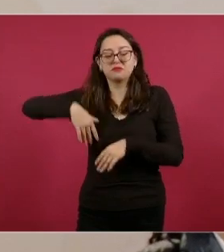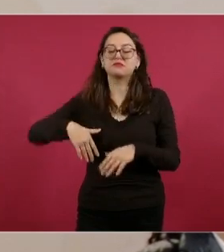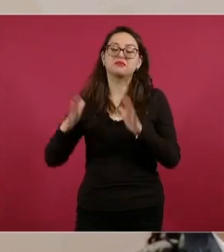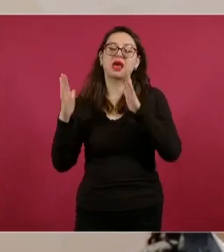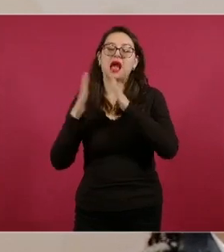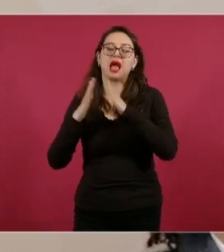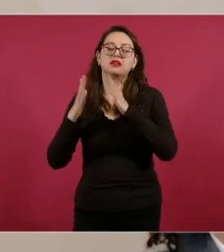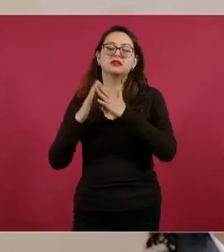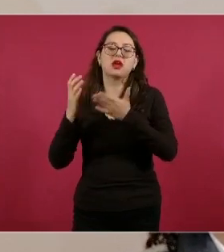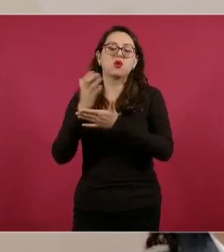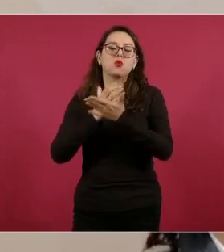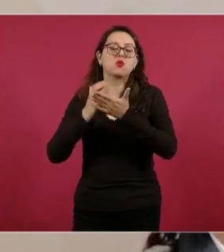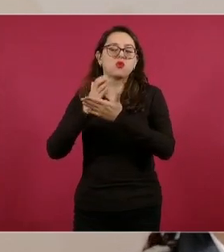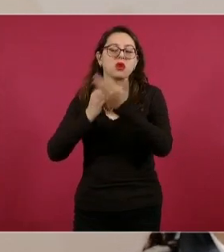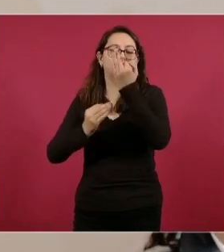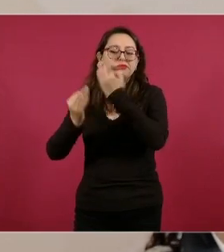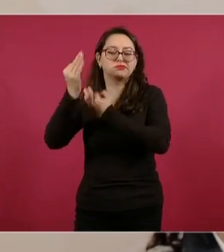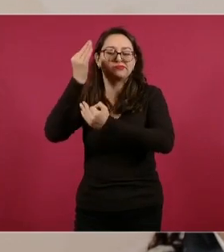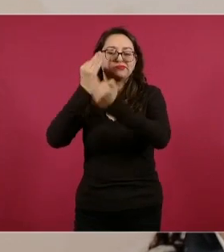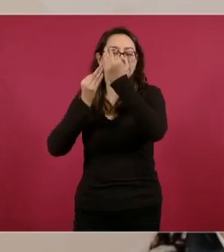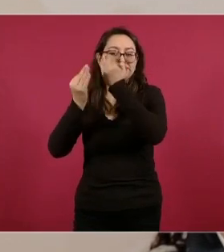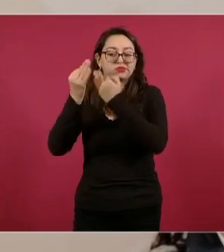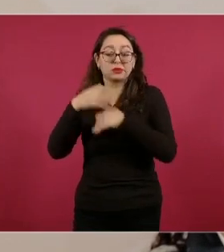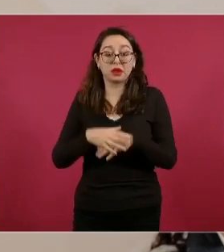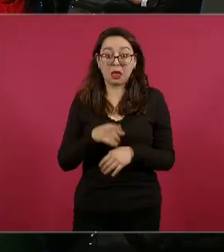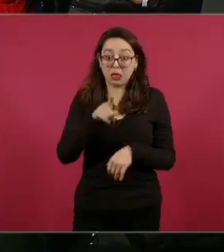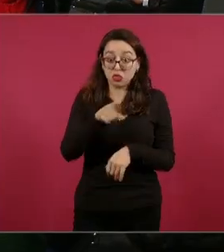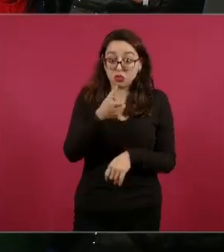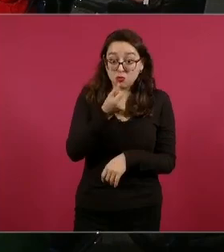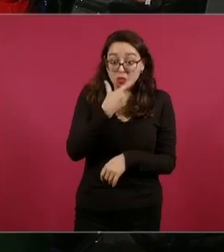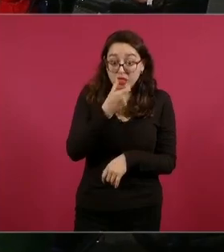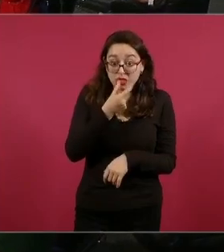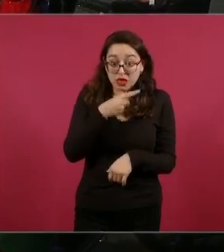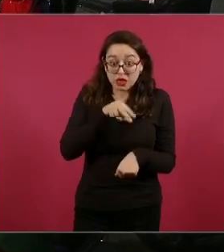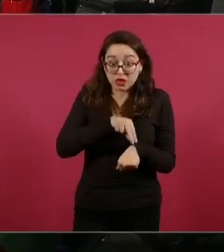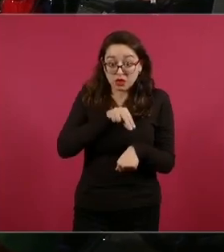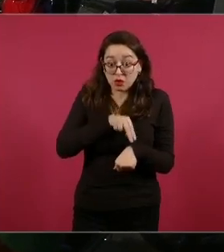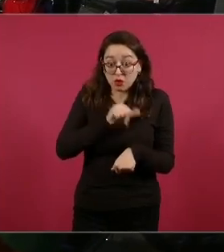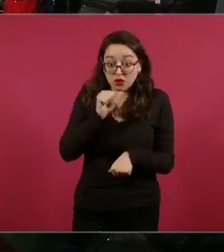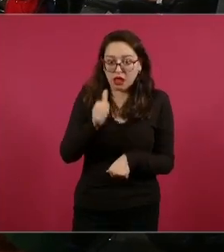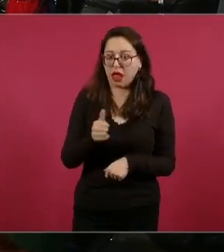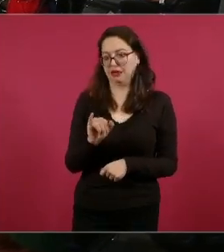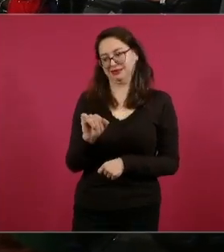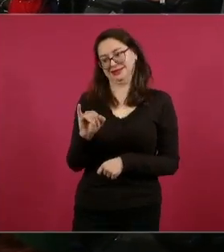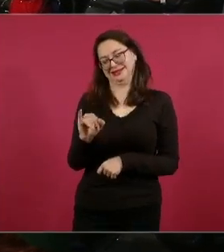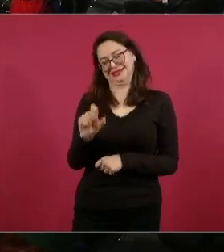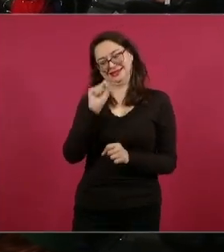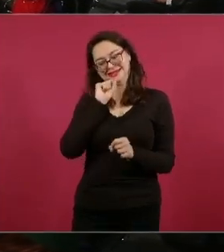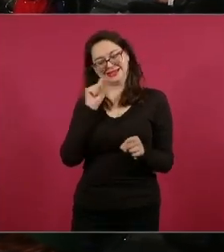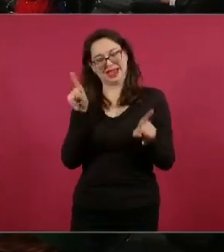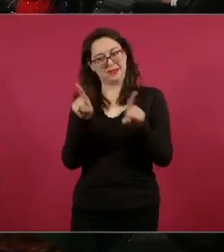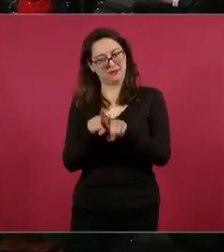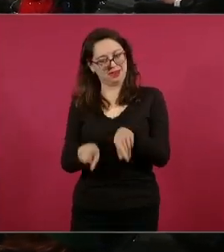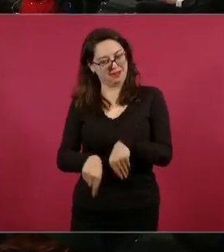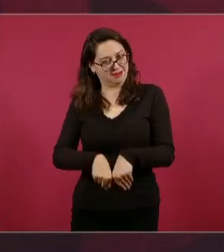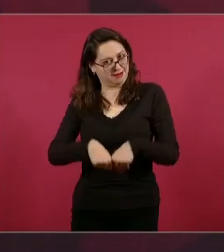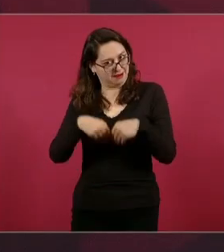remedios caseros. ¿No se trató con algún médico? Sí, desde luego. Sí. Pero